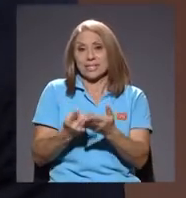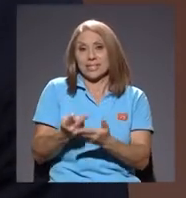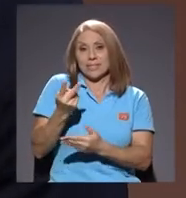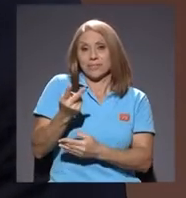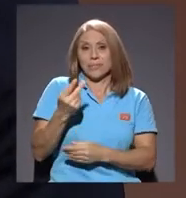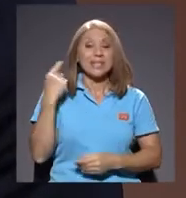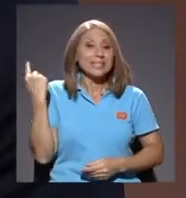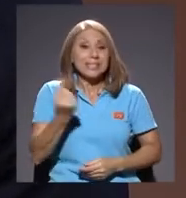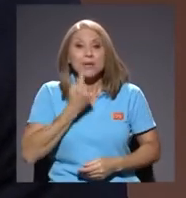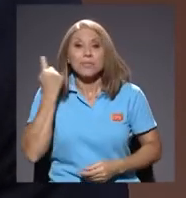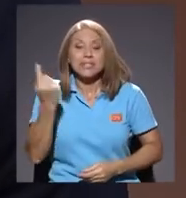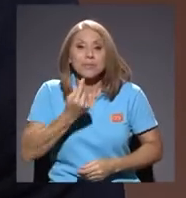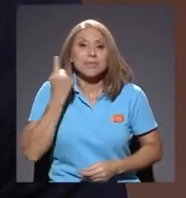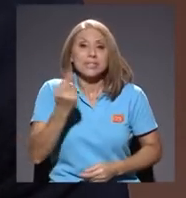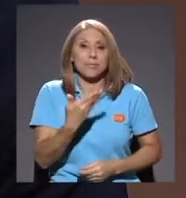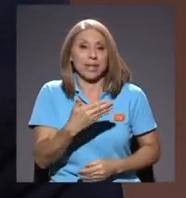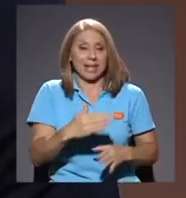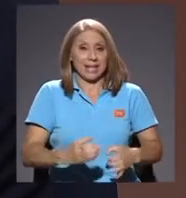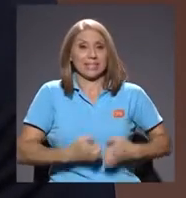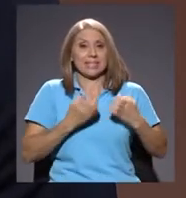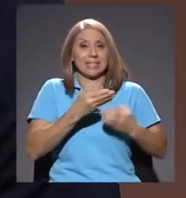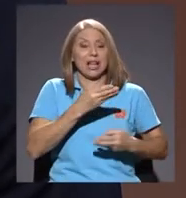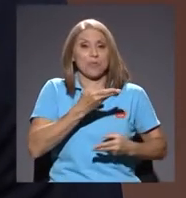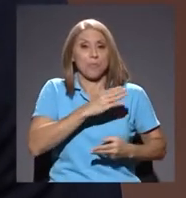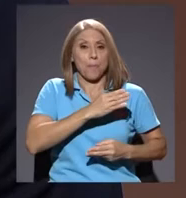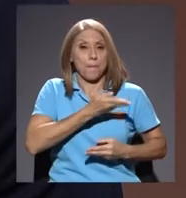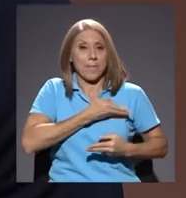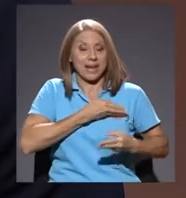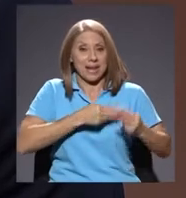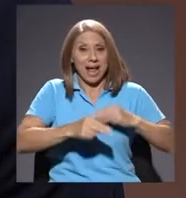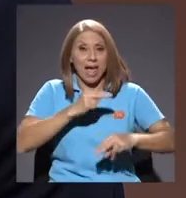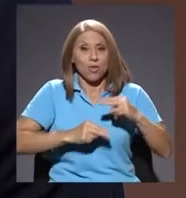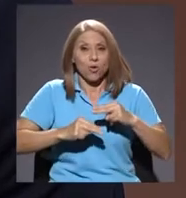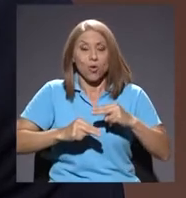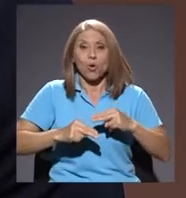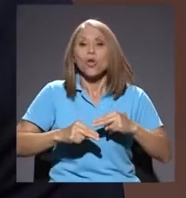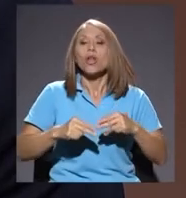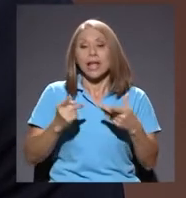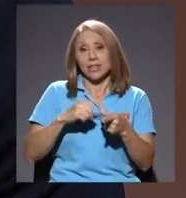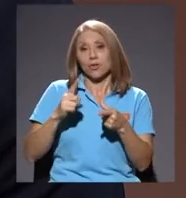empresa en el mercado los títulos financieros tienen que valorarse de acuerdo a esa norma